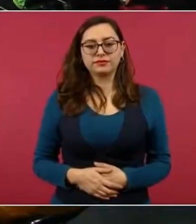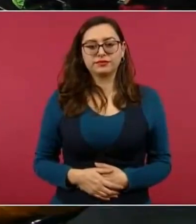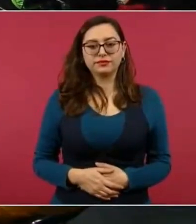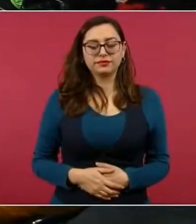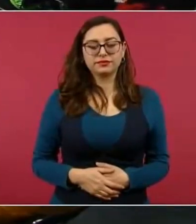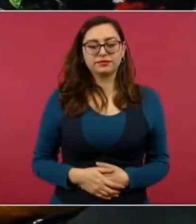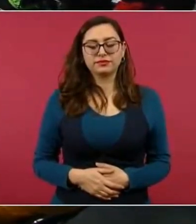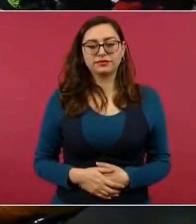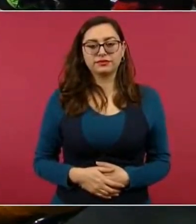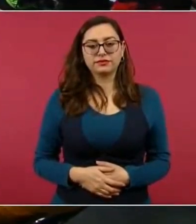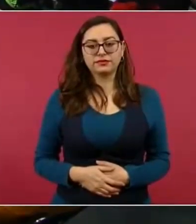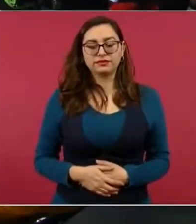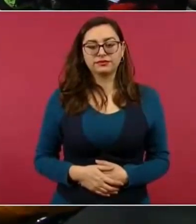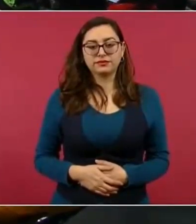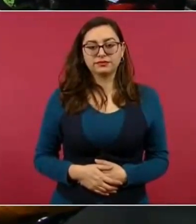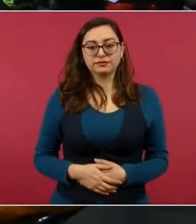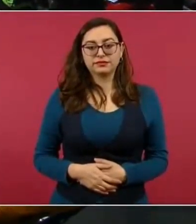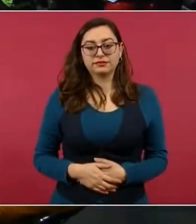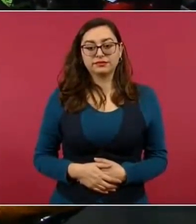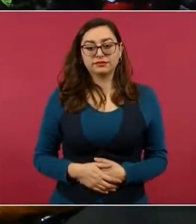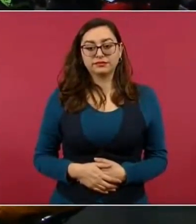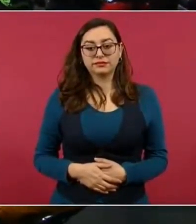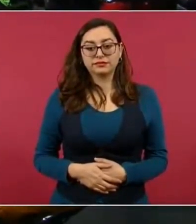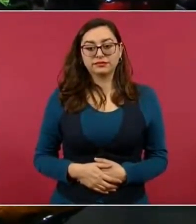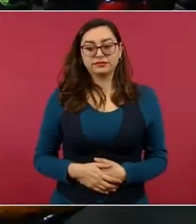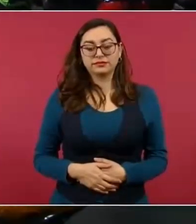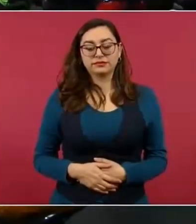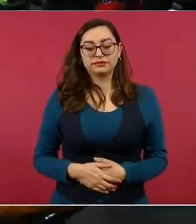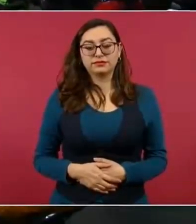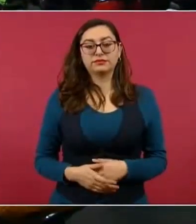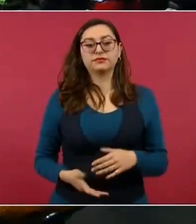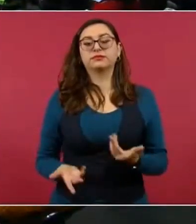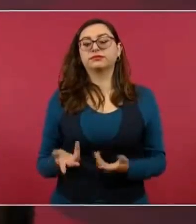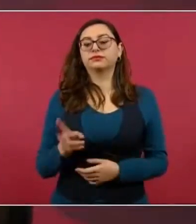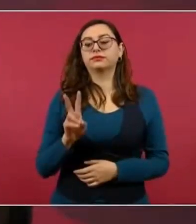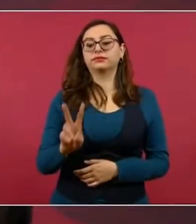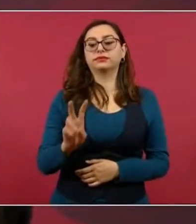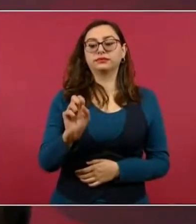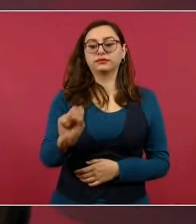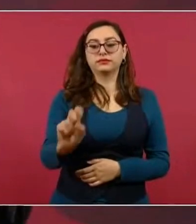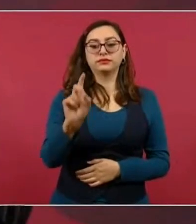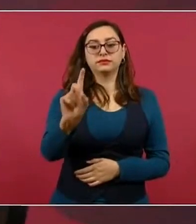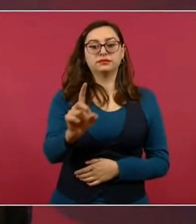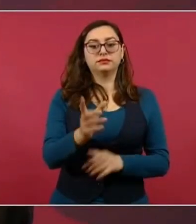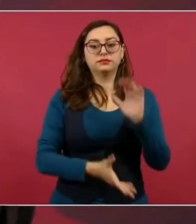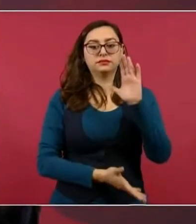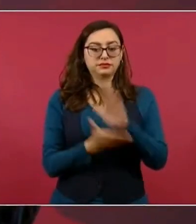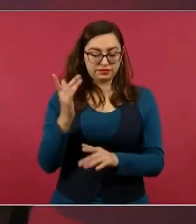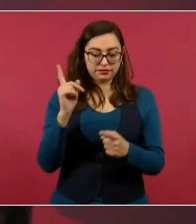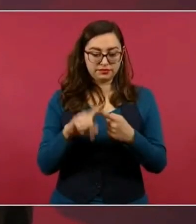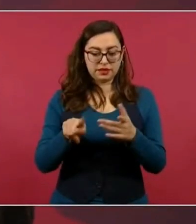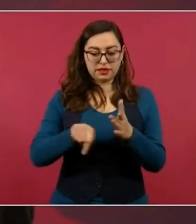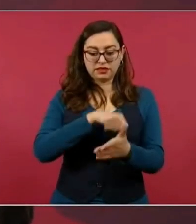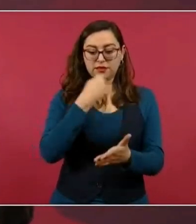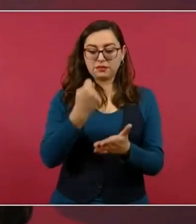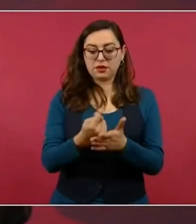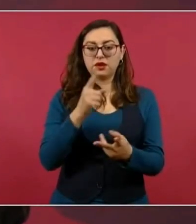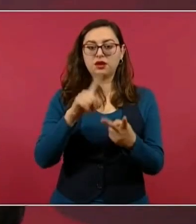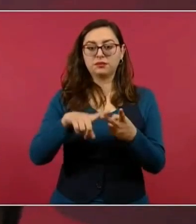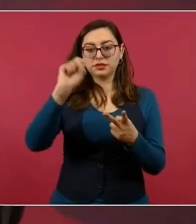El fin de semana. Fin de semana vamos a Tamaulipas, vamos a San